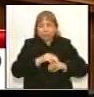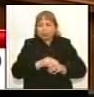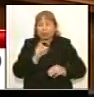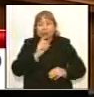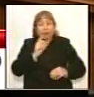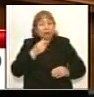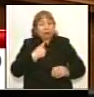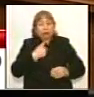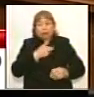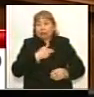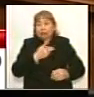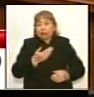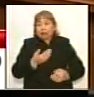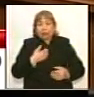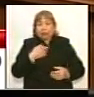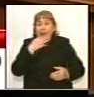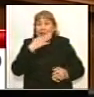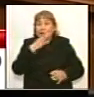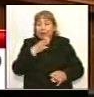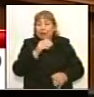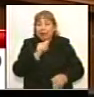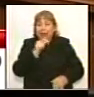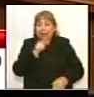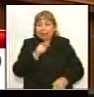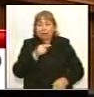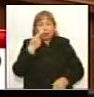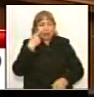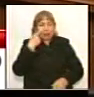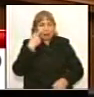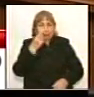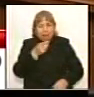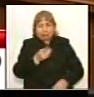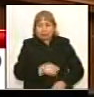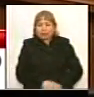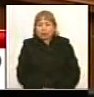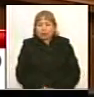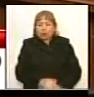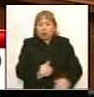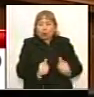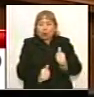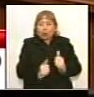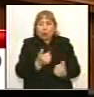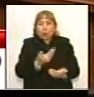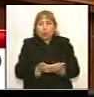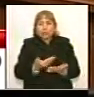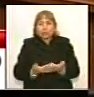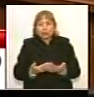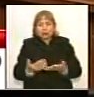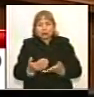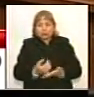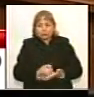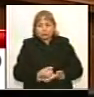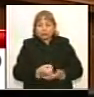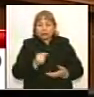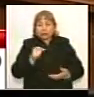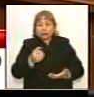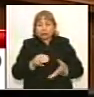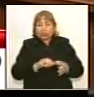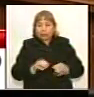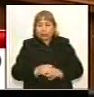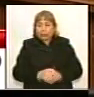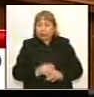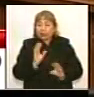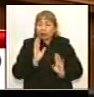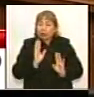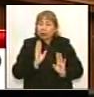me tengo que referir a ellos porque los conocemos. ¿Cuál será la consecuencia de aprobar, si se aprueba, y espero